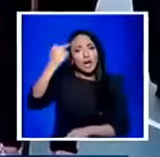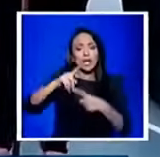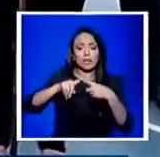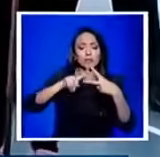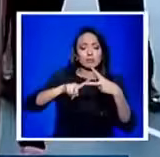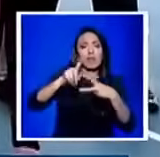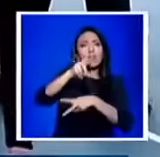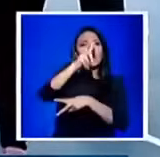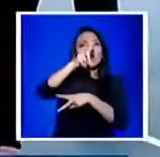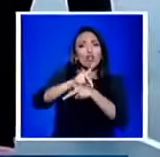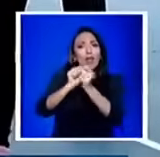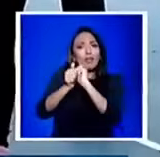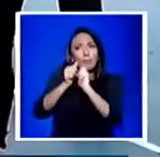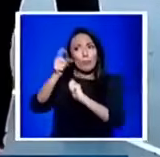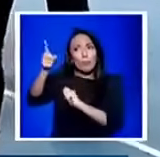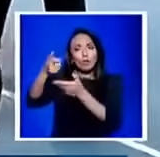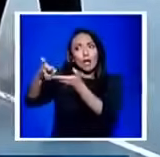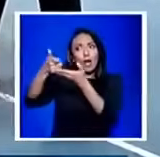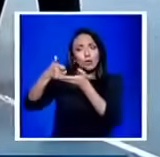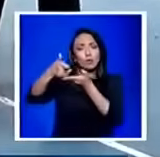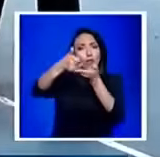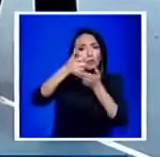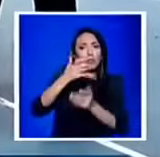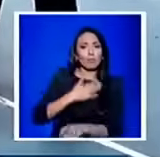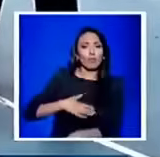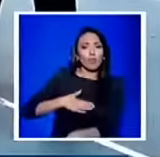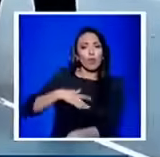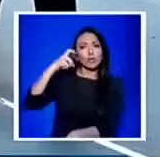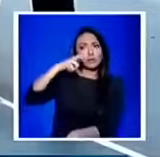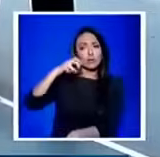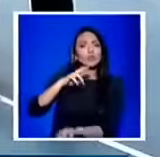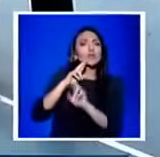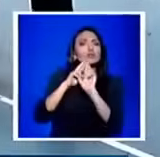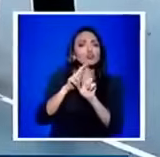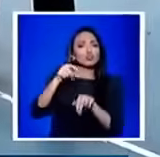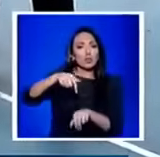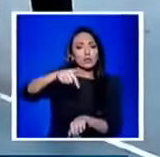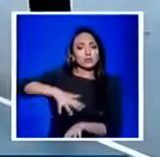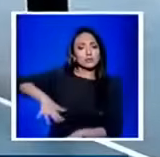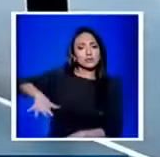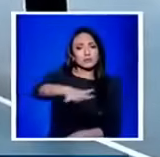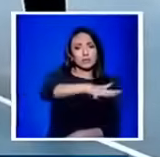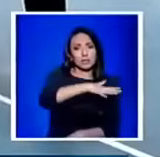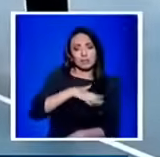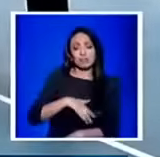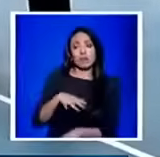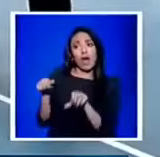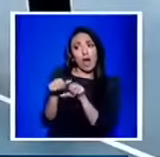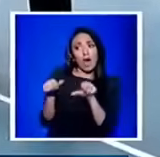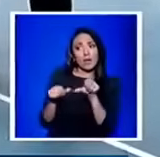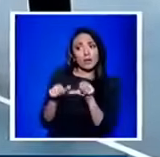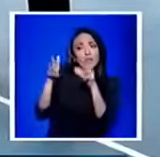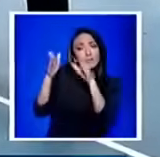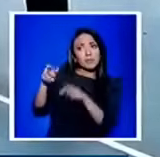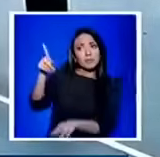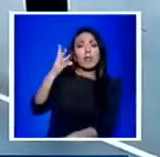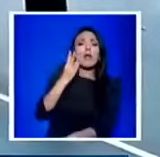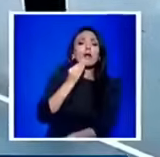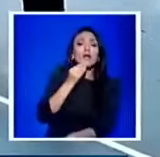la directora de Reportes y Creación, la señorita Fernanda Yepes, y también al administrador de la zona Eloy